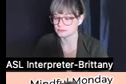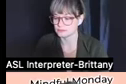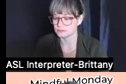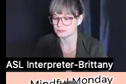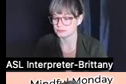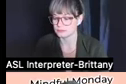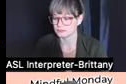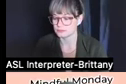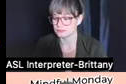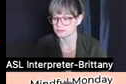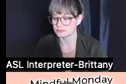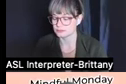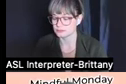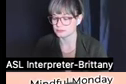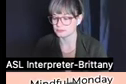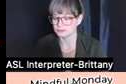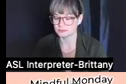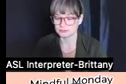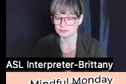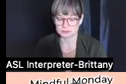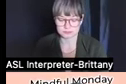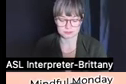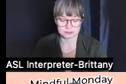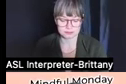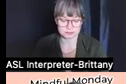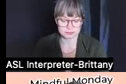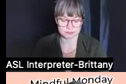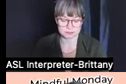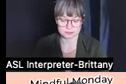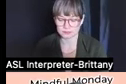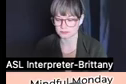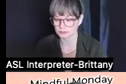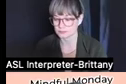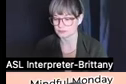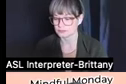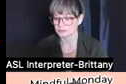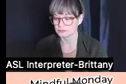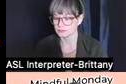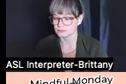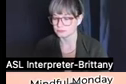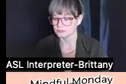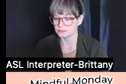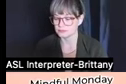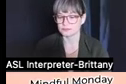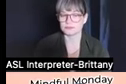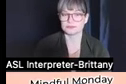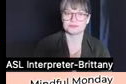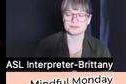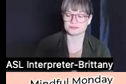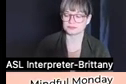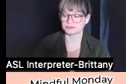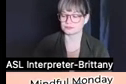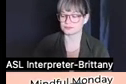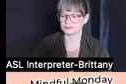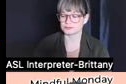Estrategia 6. Si estuviéramos en el salón de clases, puedo preguntar si recuerdan del 1 al